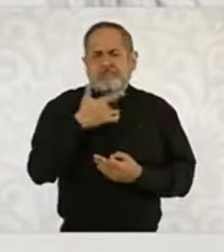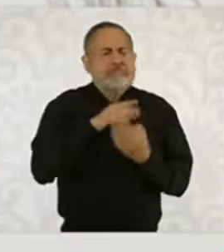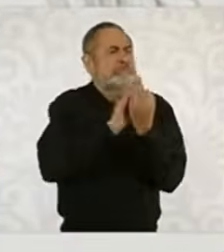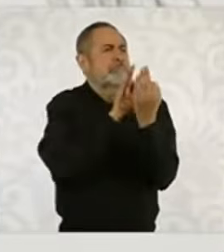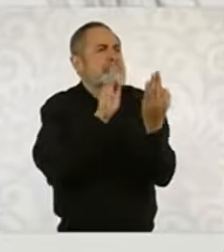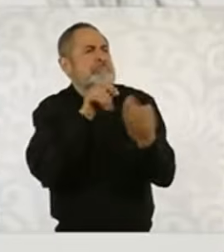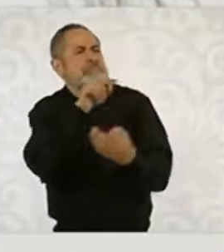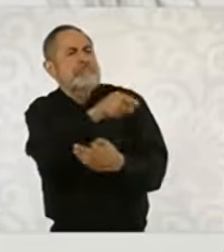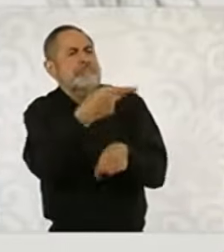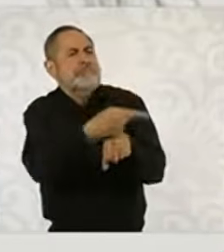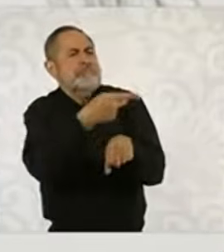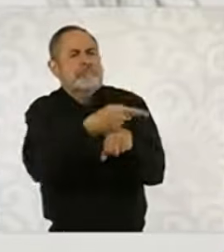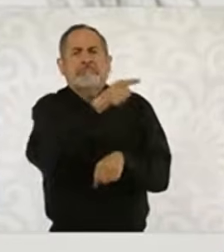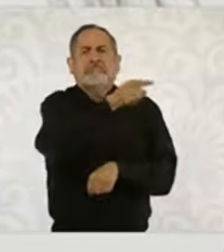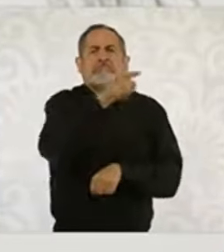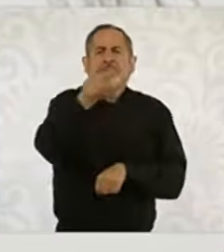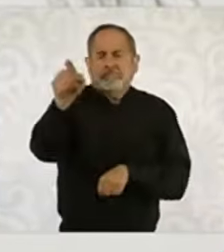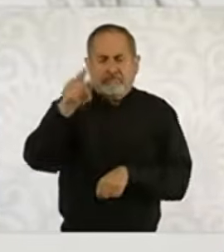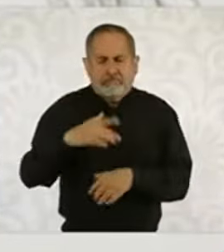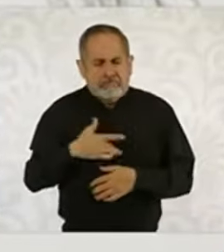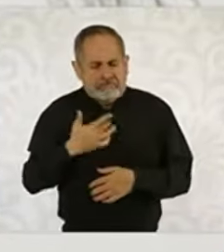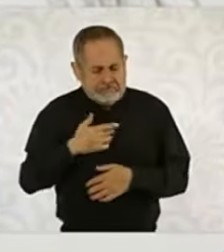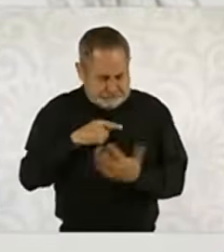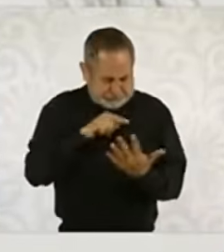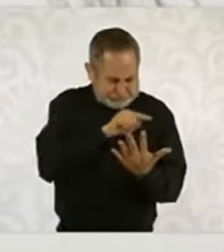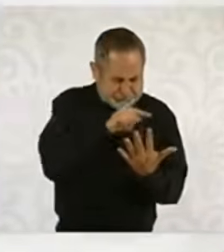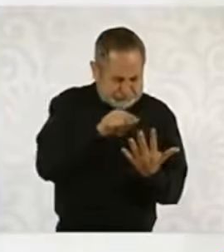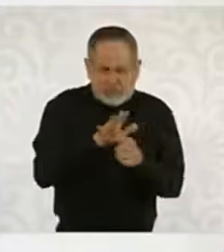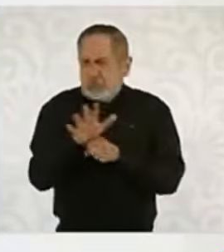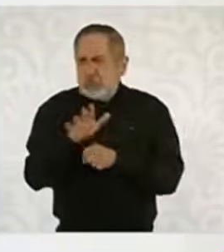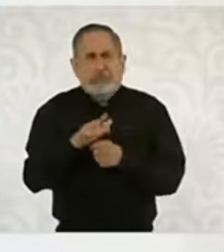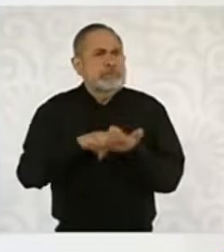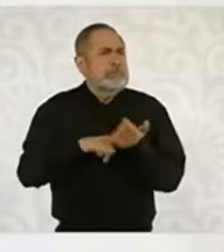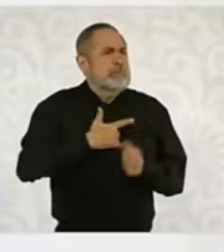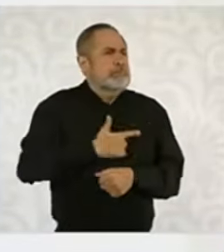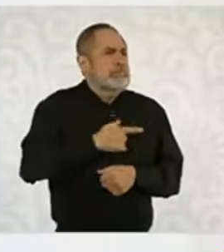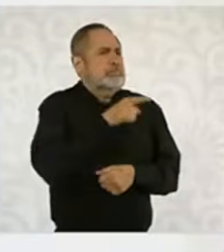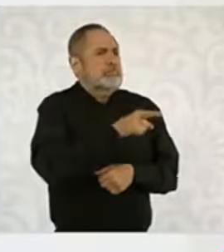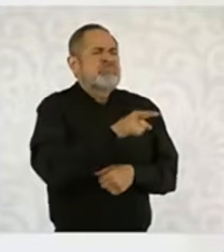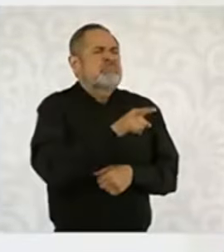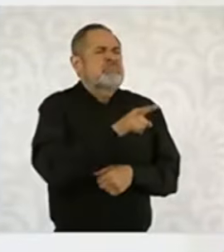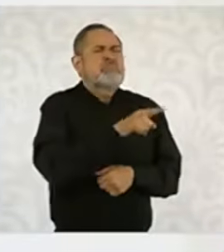domicilio y a la opción que más les guste,